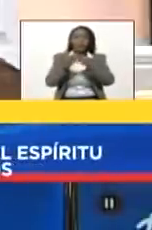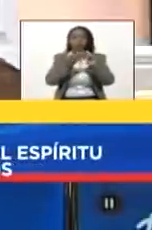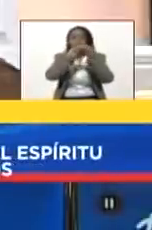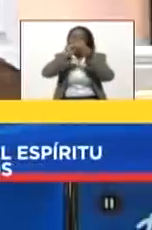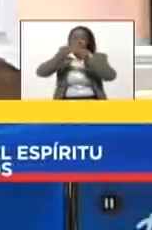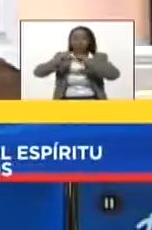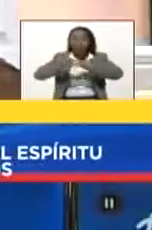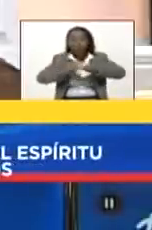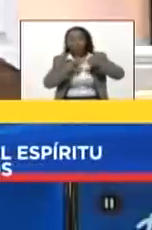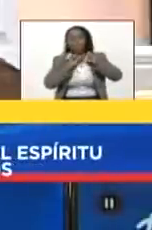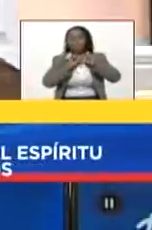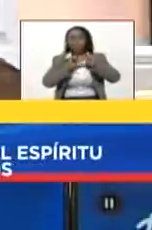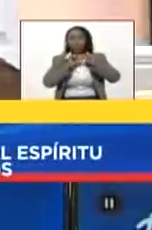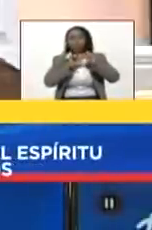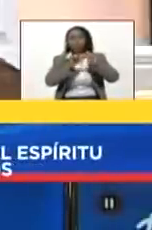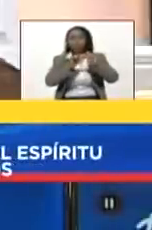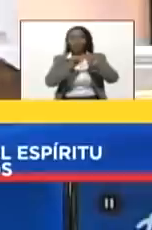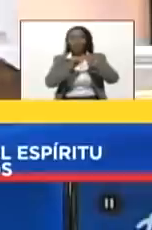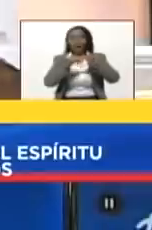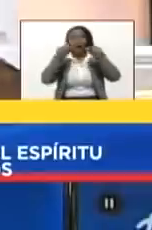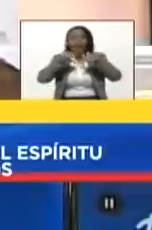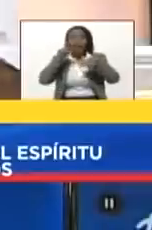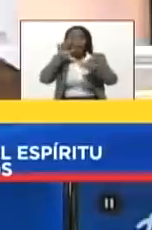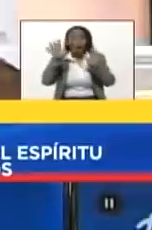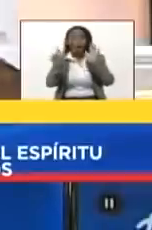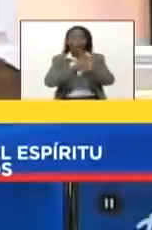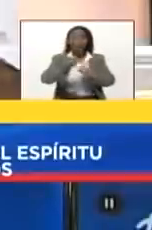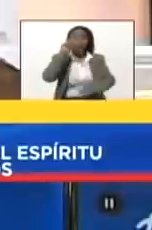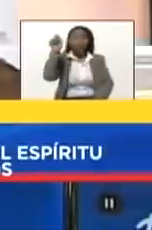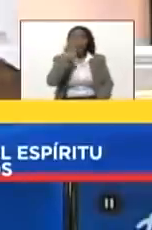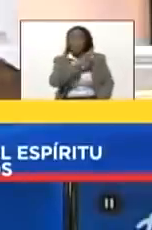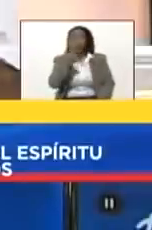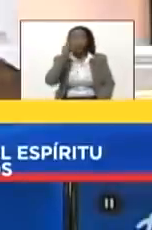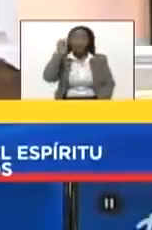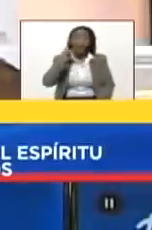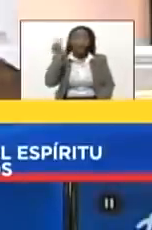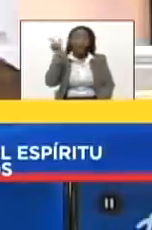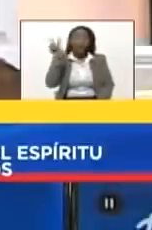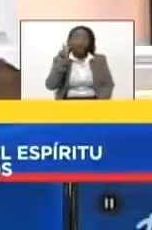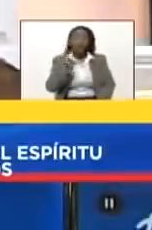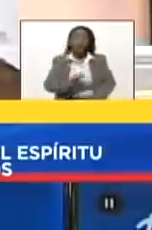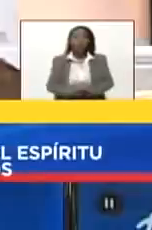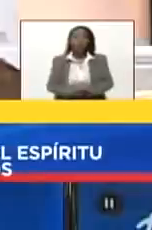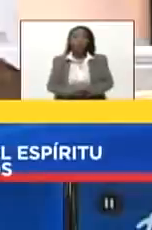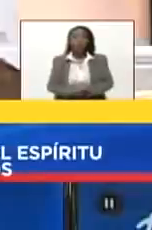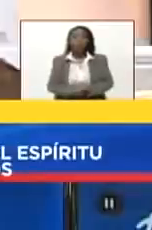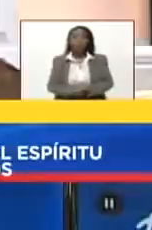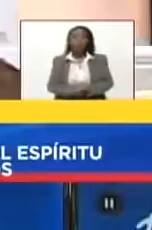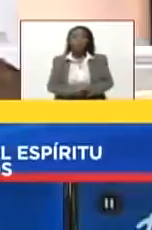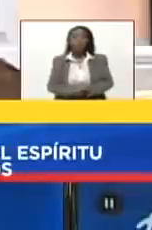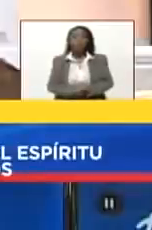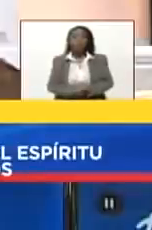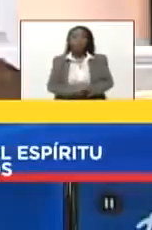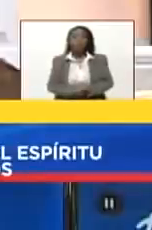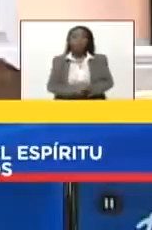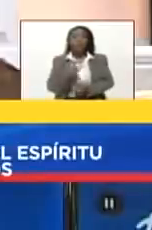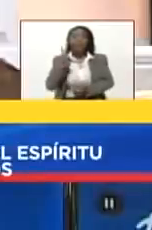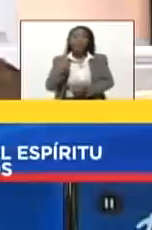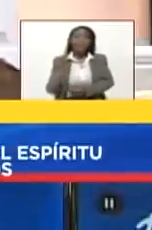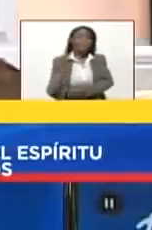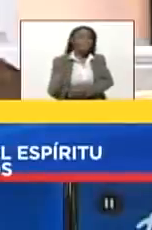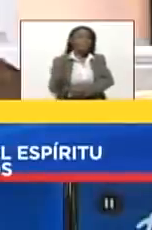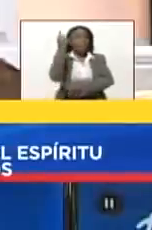reconstruir permanentemente. Aquí está la Constitución de la República Bolivariana de Venezuela. Fue la